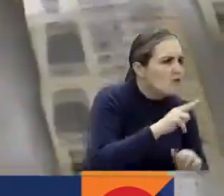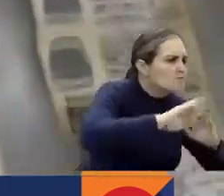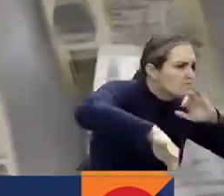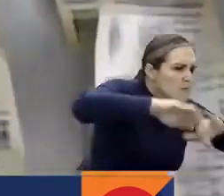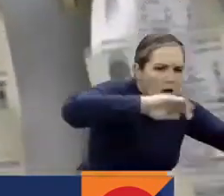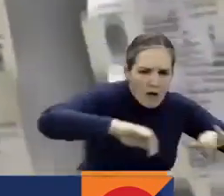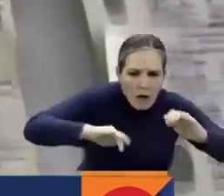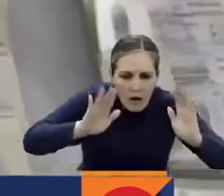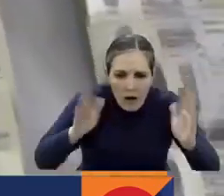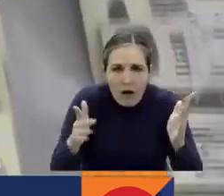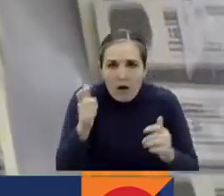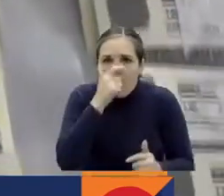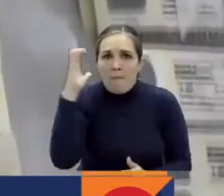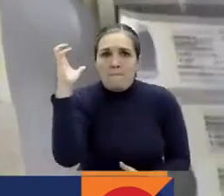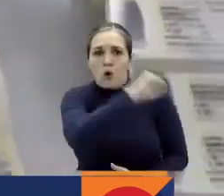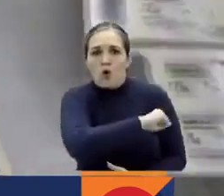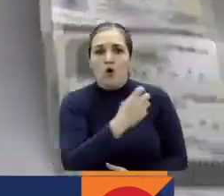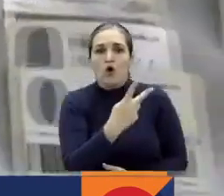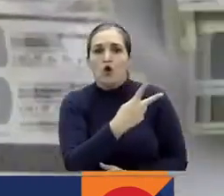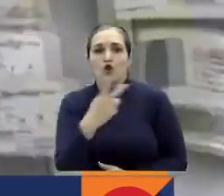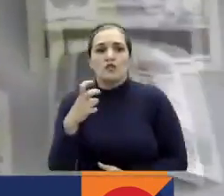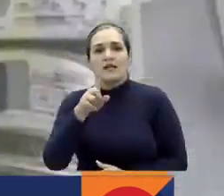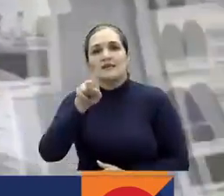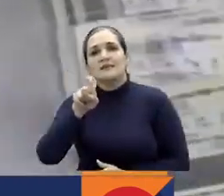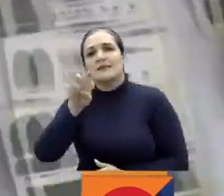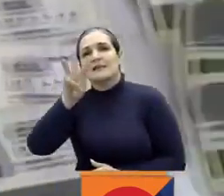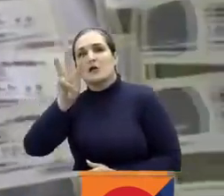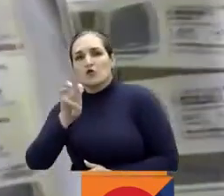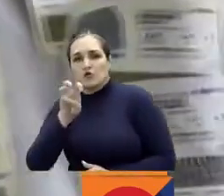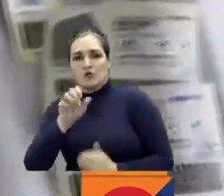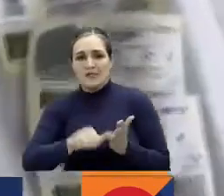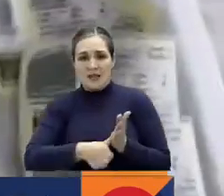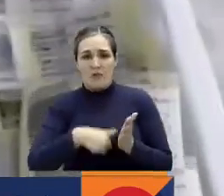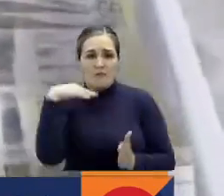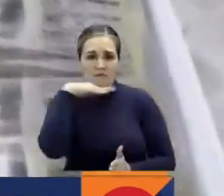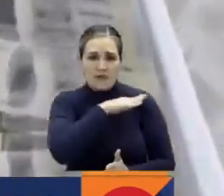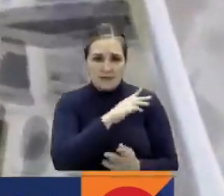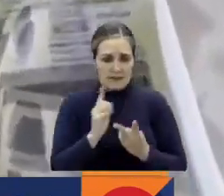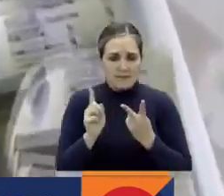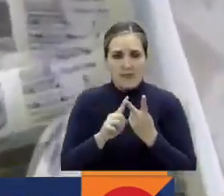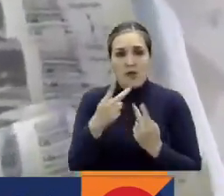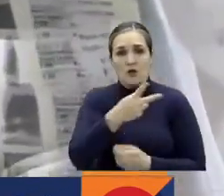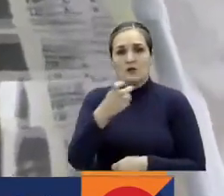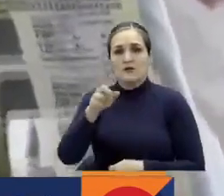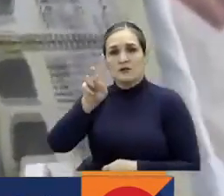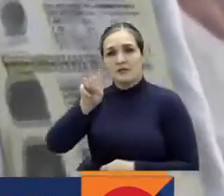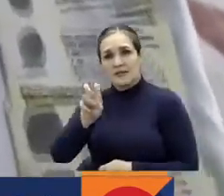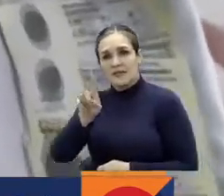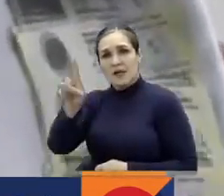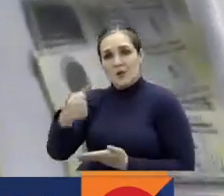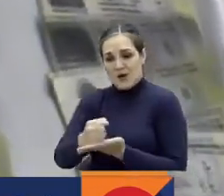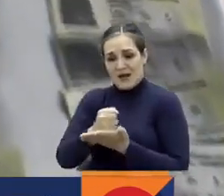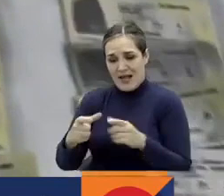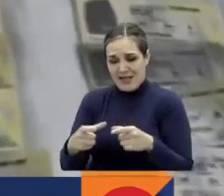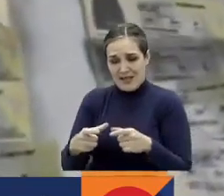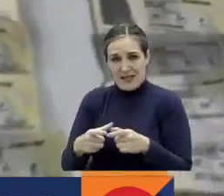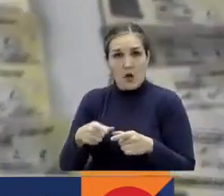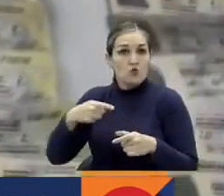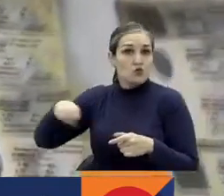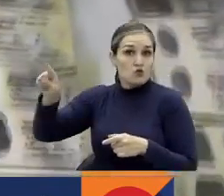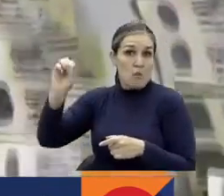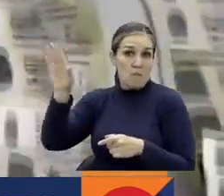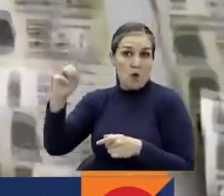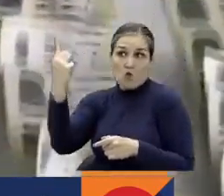la incautación de 268 cédulas, 271 tarjetas de crédito de una misma entidad